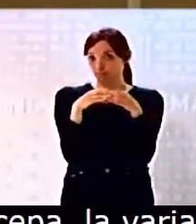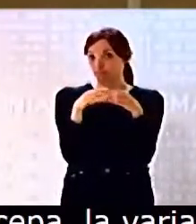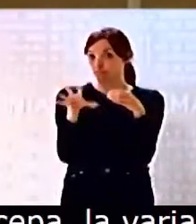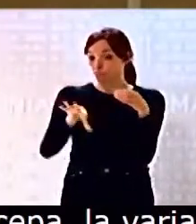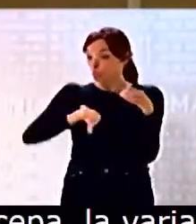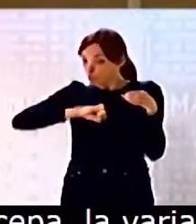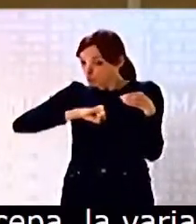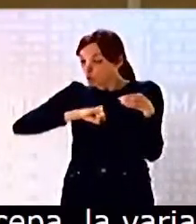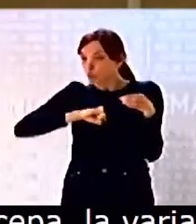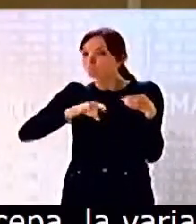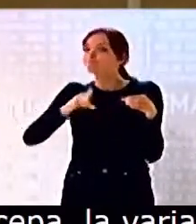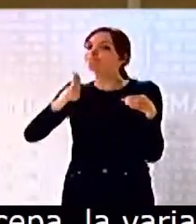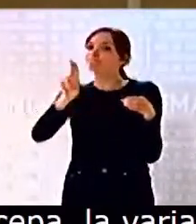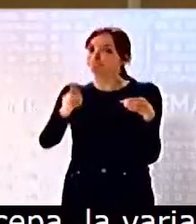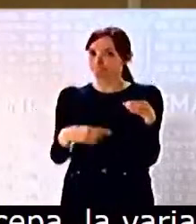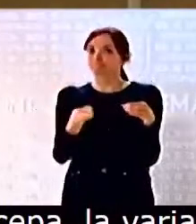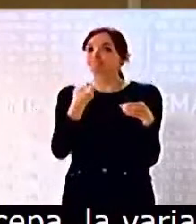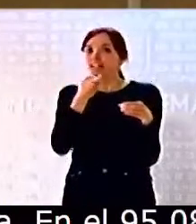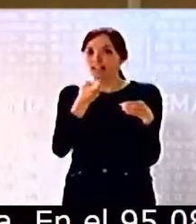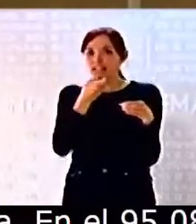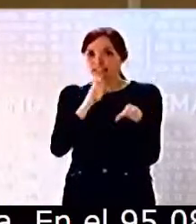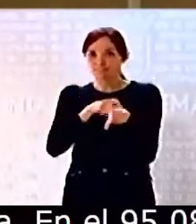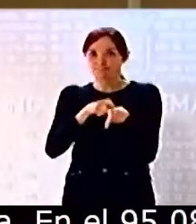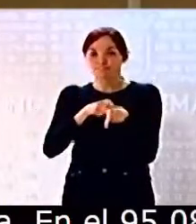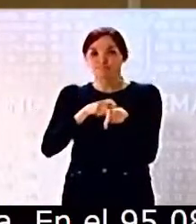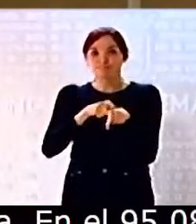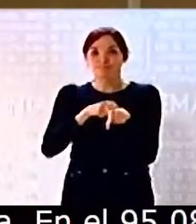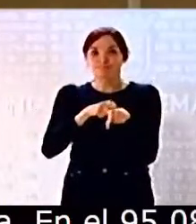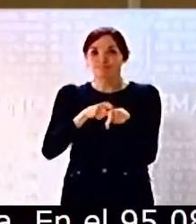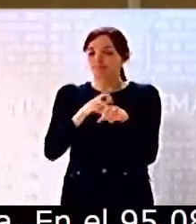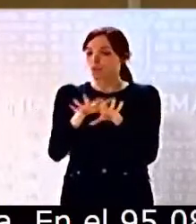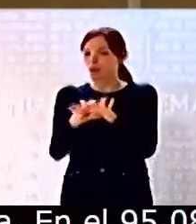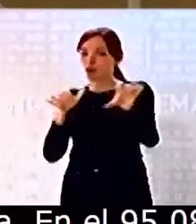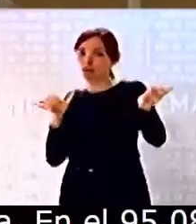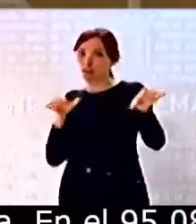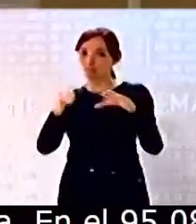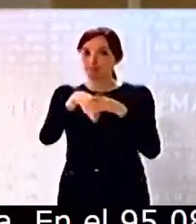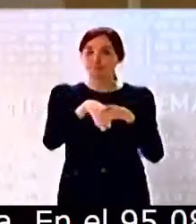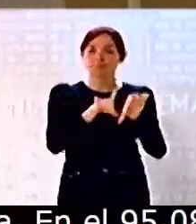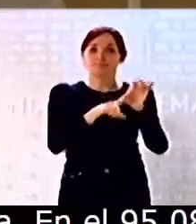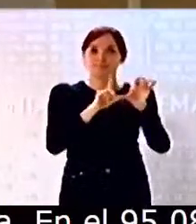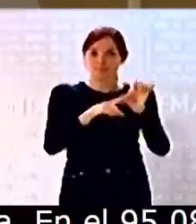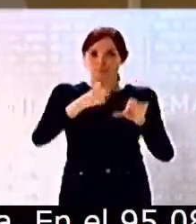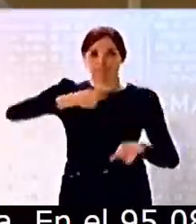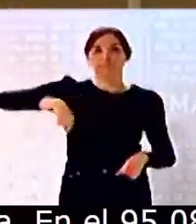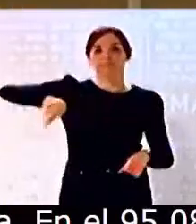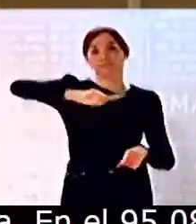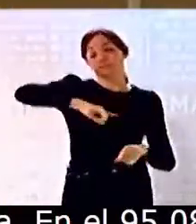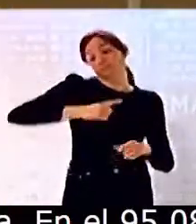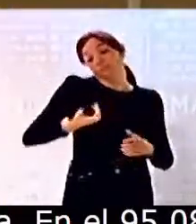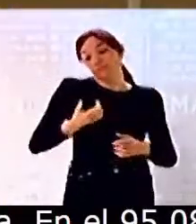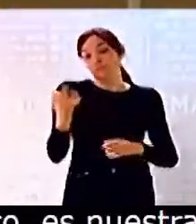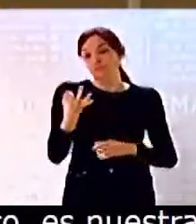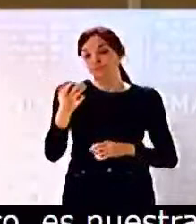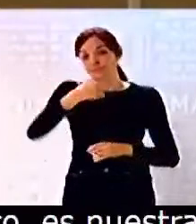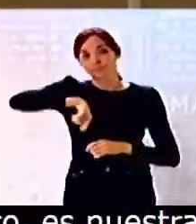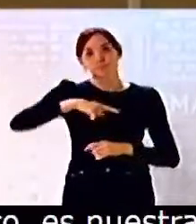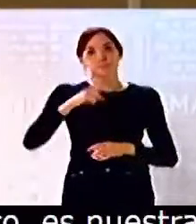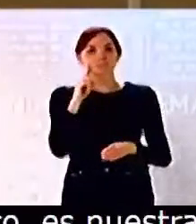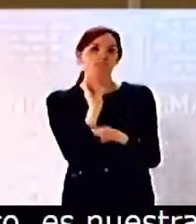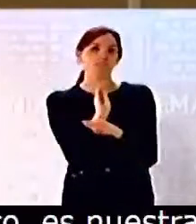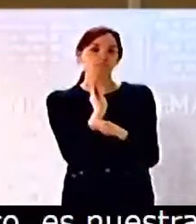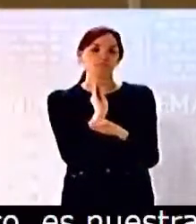infectados es variante británica. Por lo tanto, es nuestra variante mayoritaria y tenemos que extremar